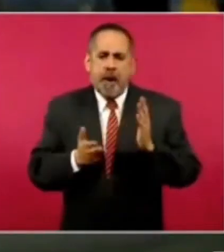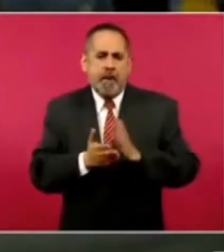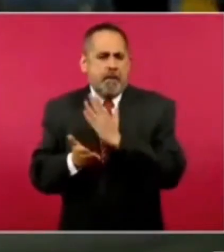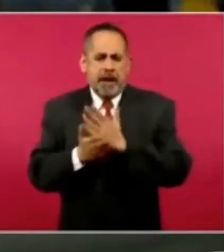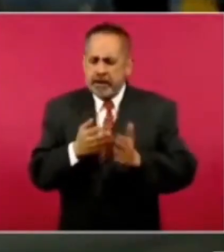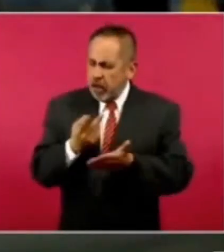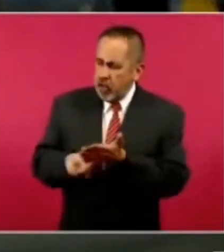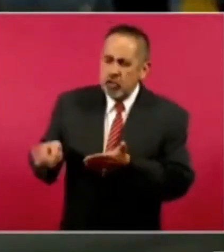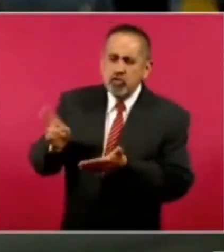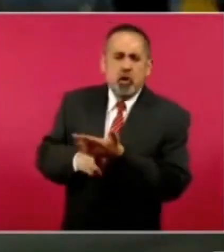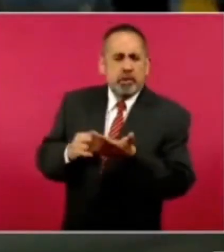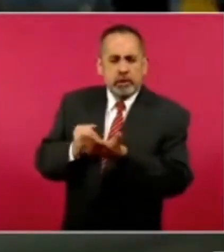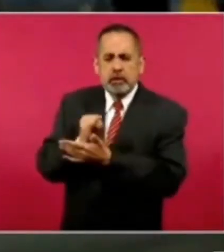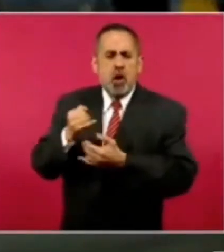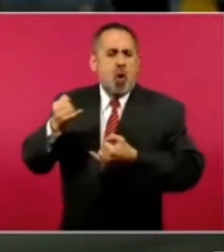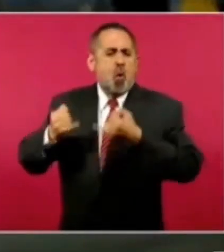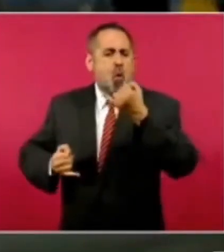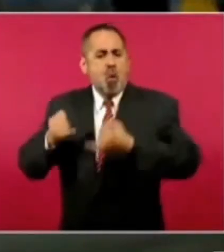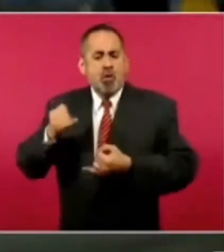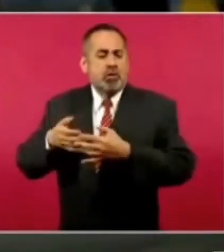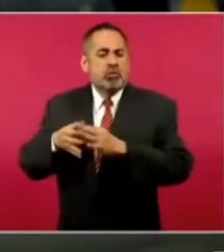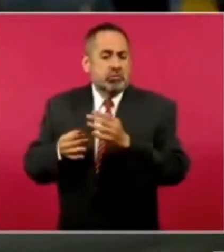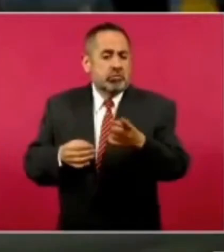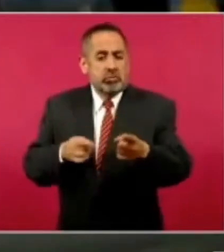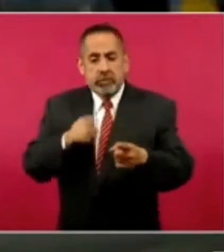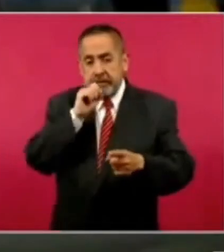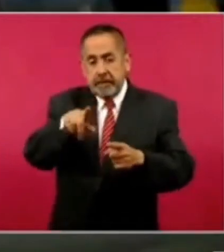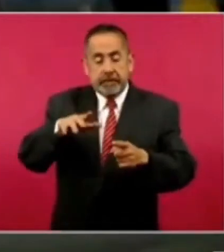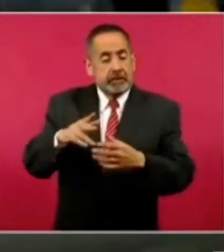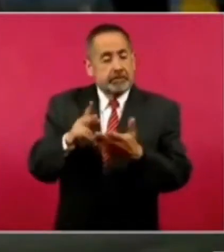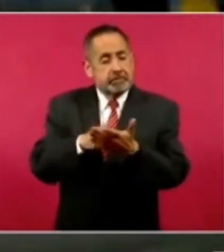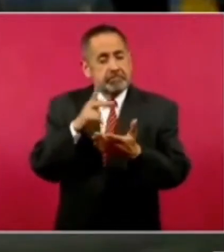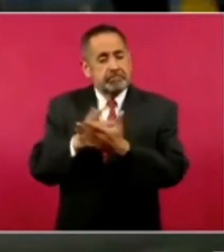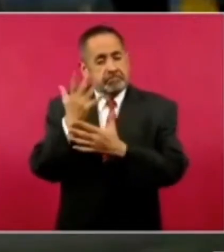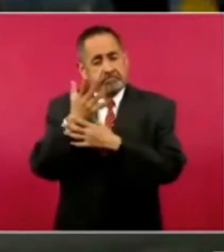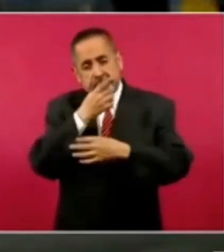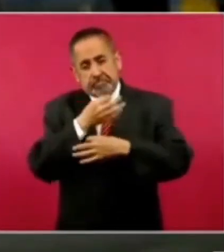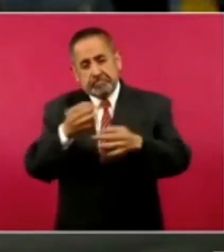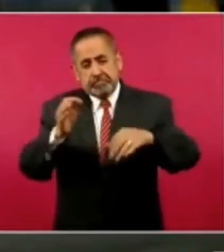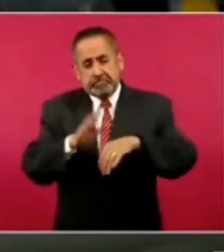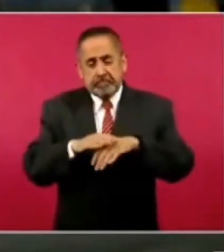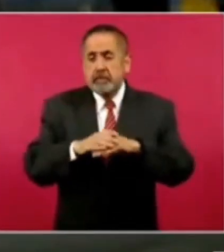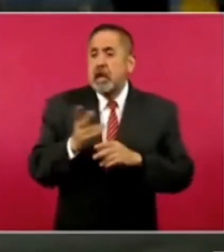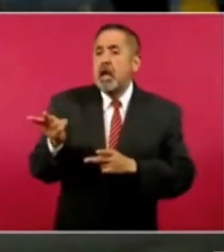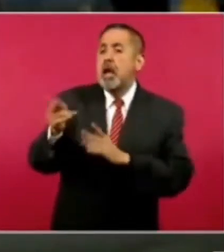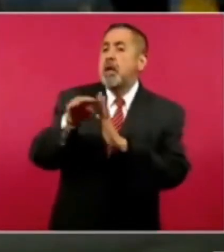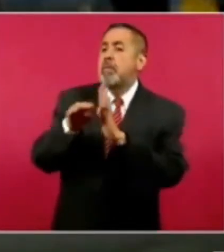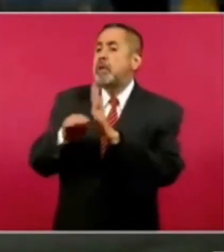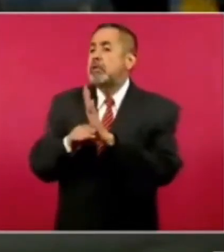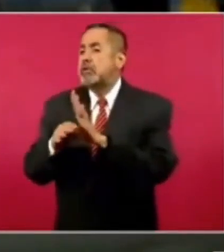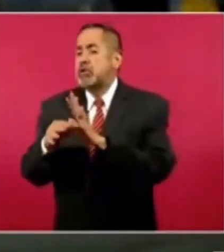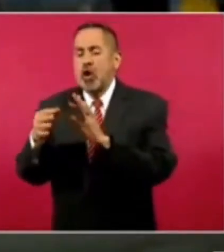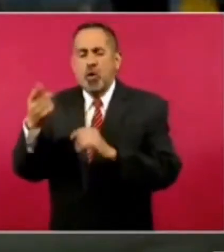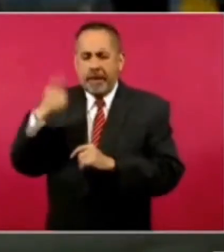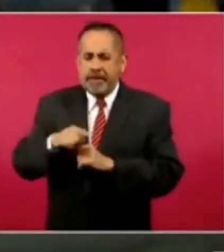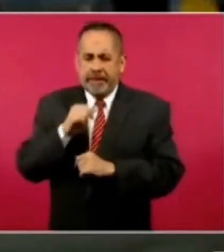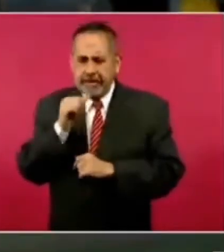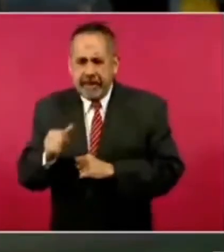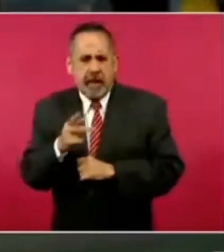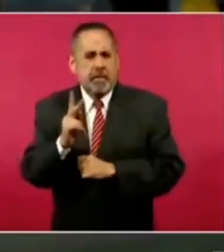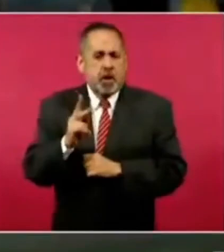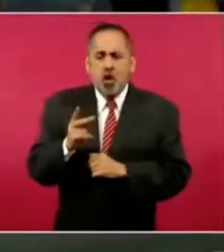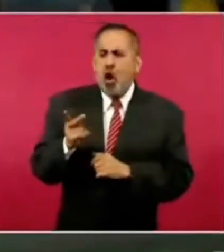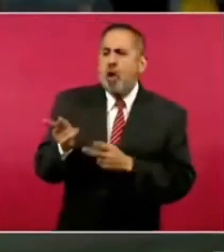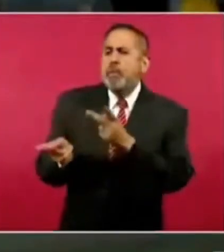estos funcionarios. Y también, bueno, pues usted ha mencionado en diferentes ocasiones, aunque las consultas no han sido vinculatorias, se han tomado